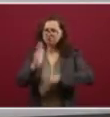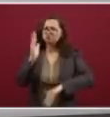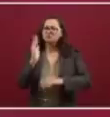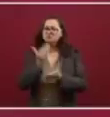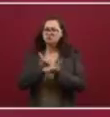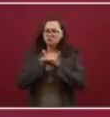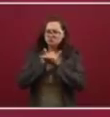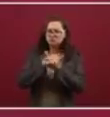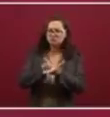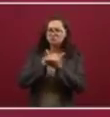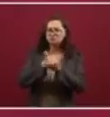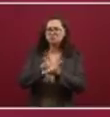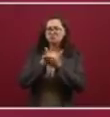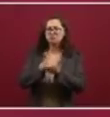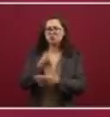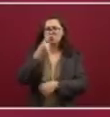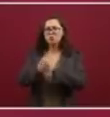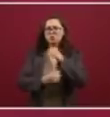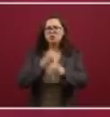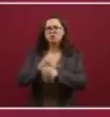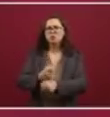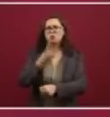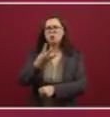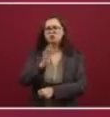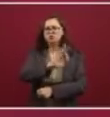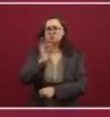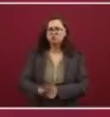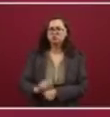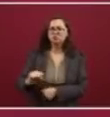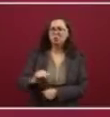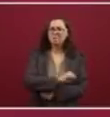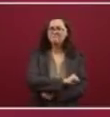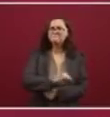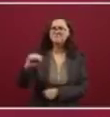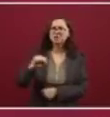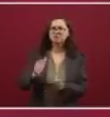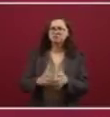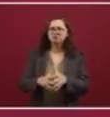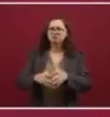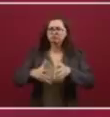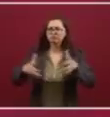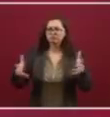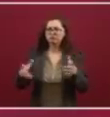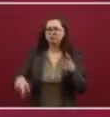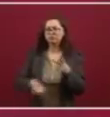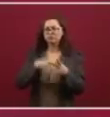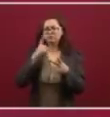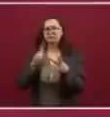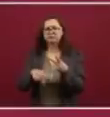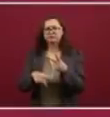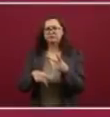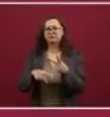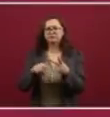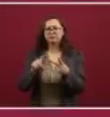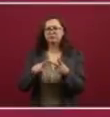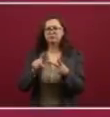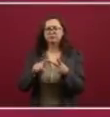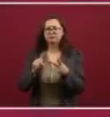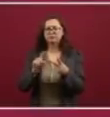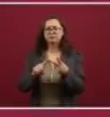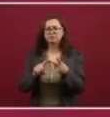del 4% anual y ayudar